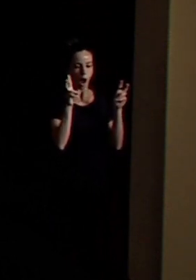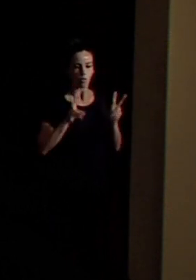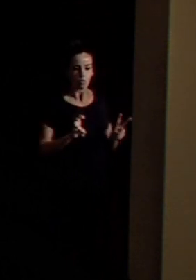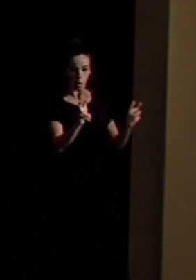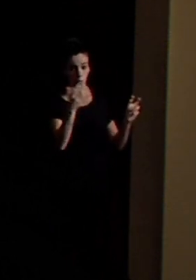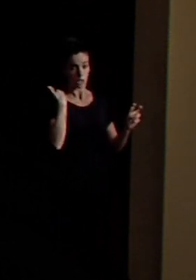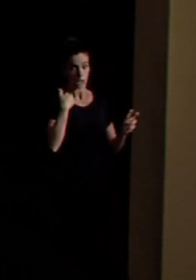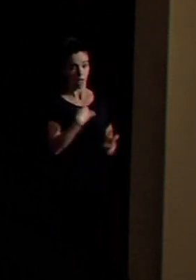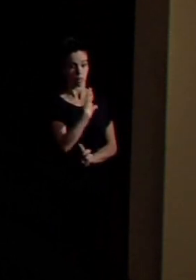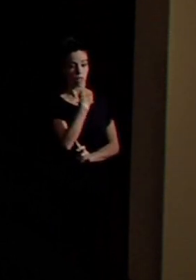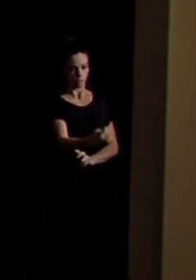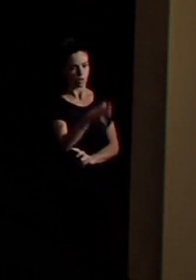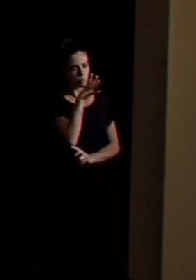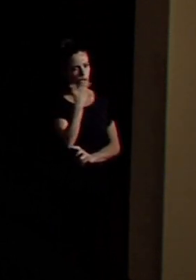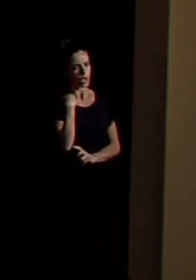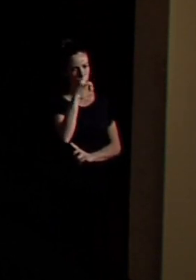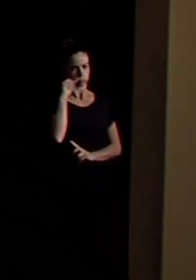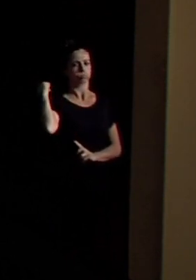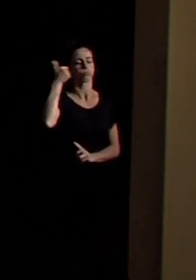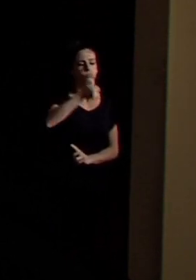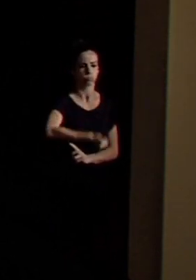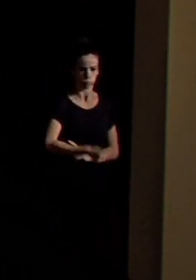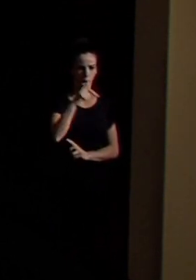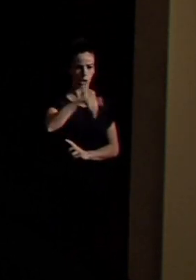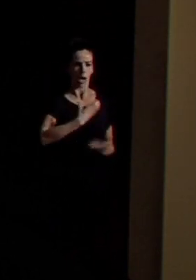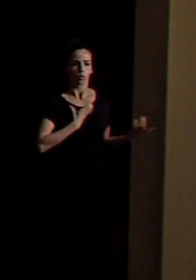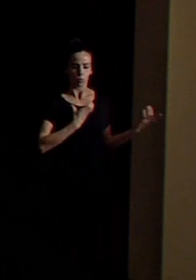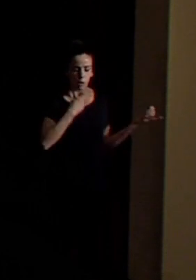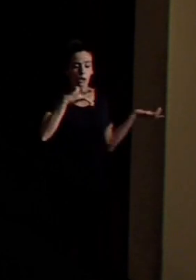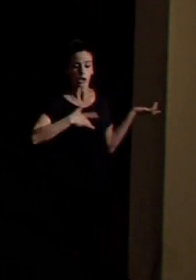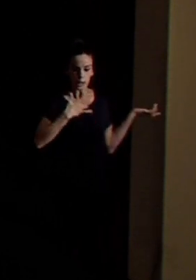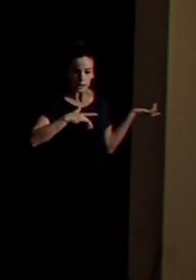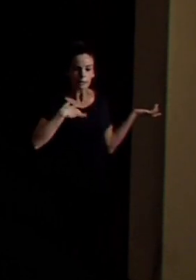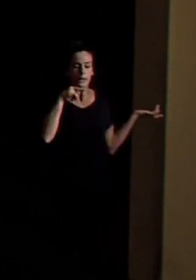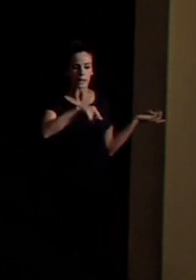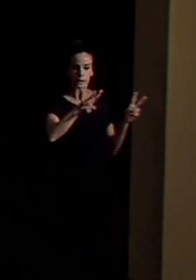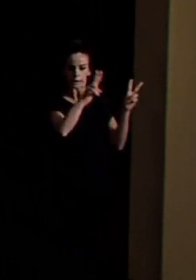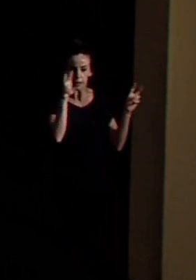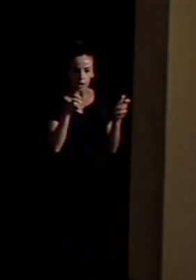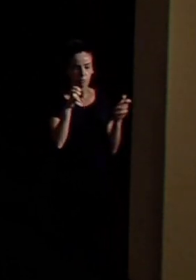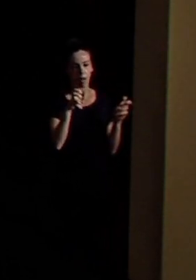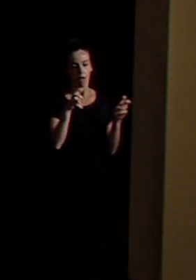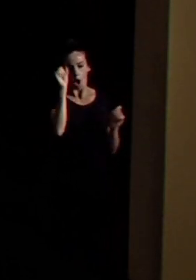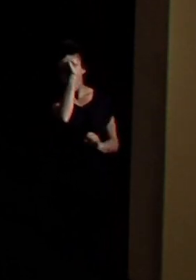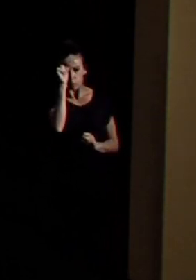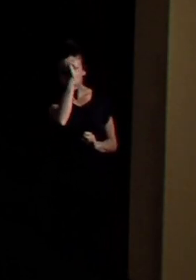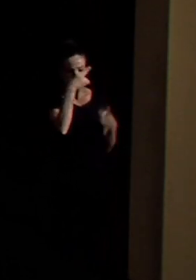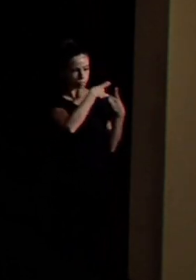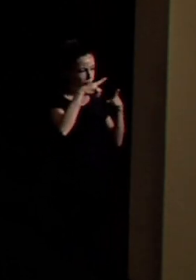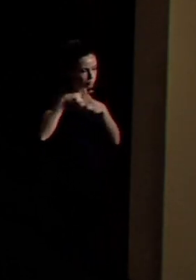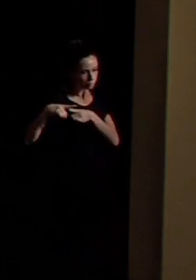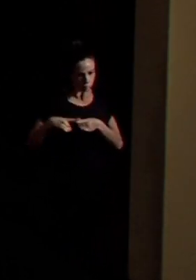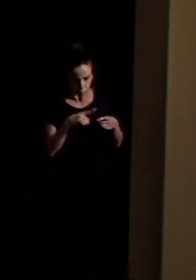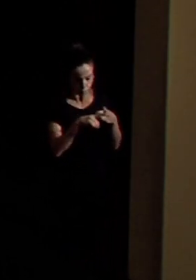ya es muy difícil, porque llevamos ya bastantes años el Ayuntamiento de Sevilla abordando desde distintas perspectivas